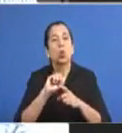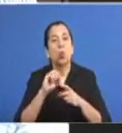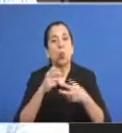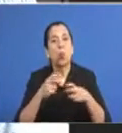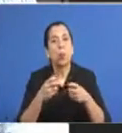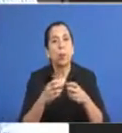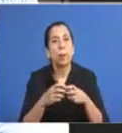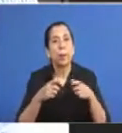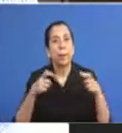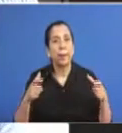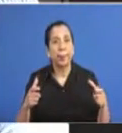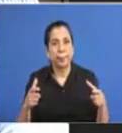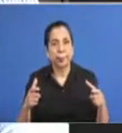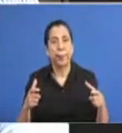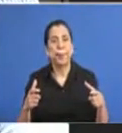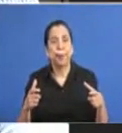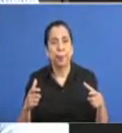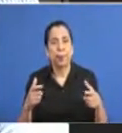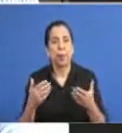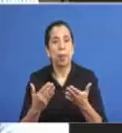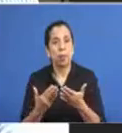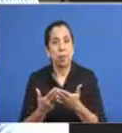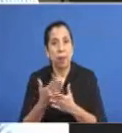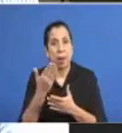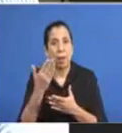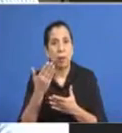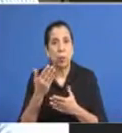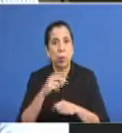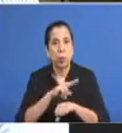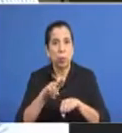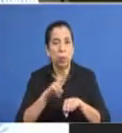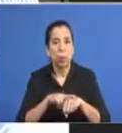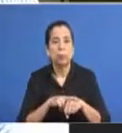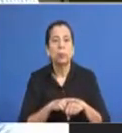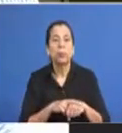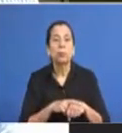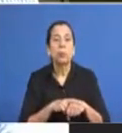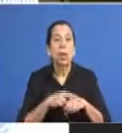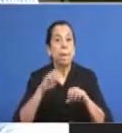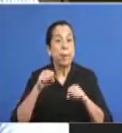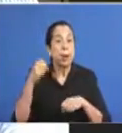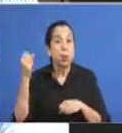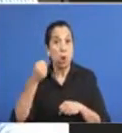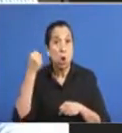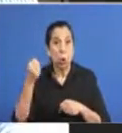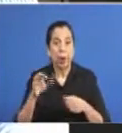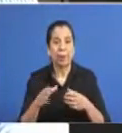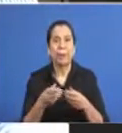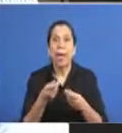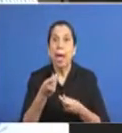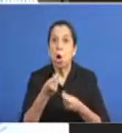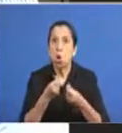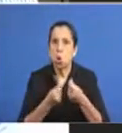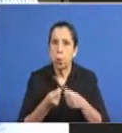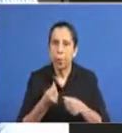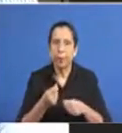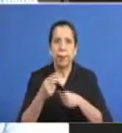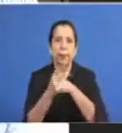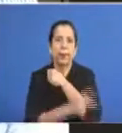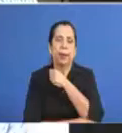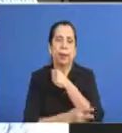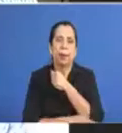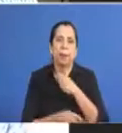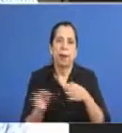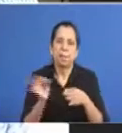decimos, entrada a la nueva normalidad. Para poder lograr económicamente que este país funcione,